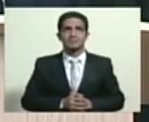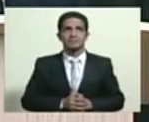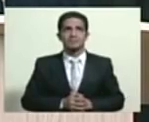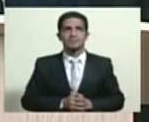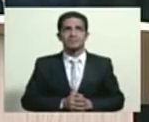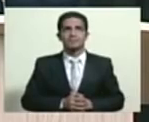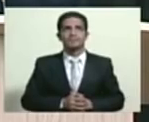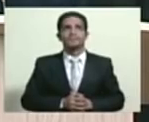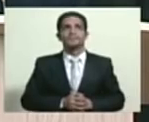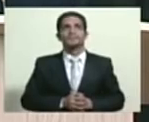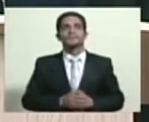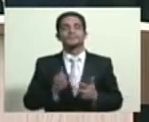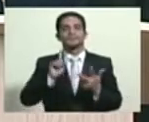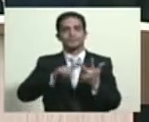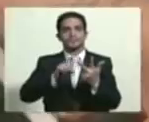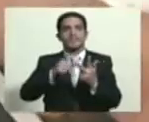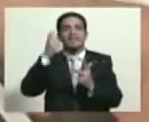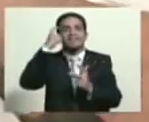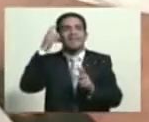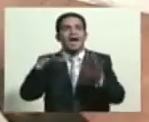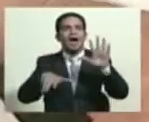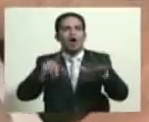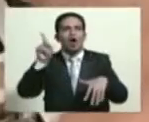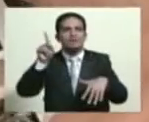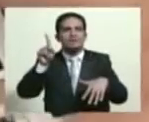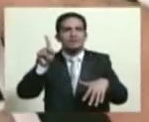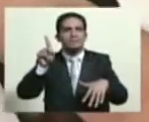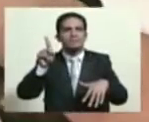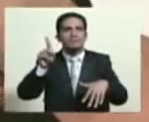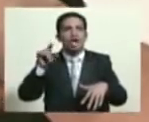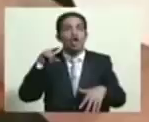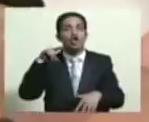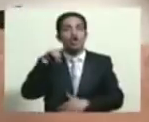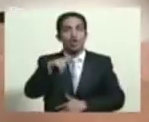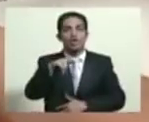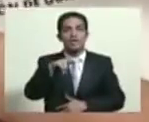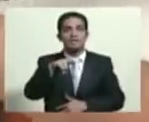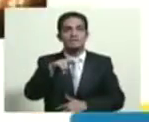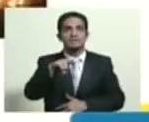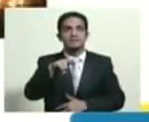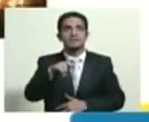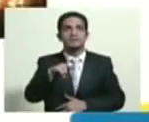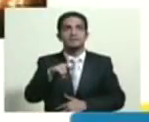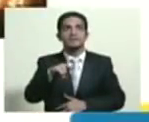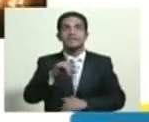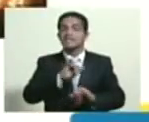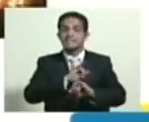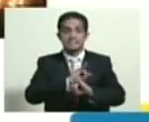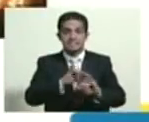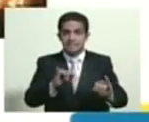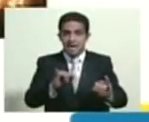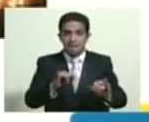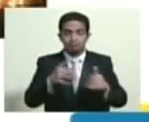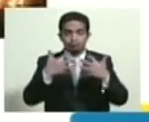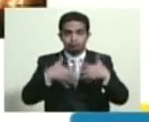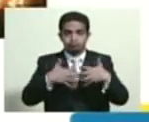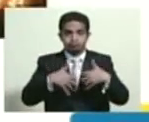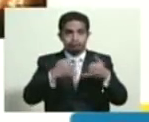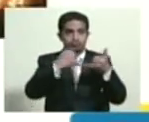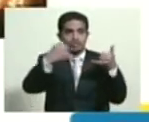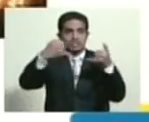Y el día 11, día lunes, cuando ya se había logrado la restitución de